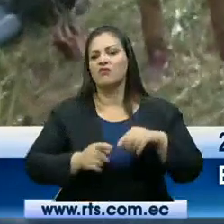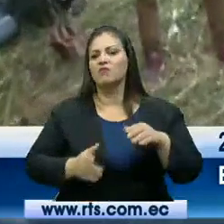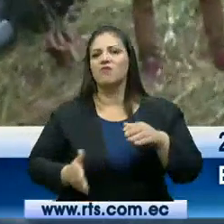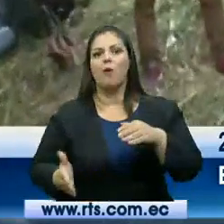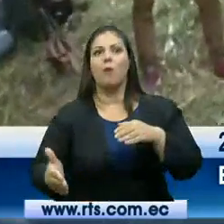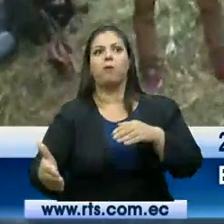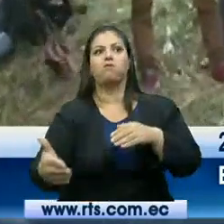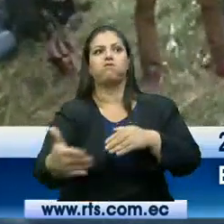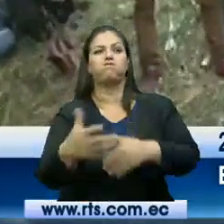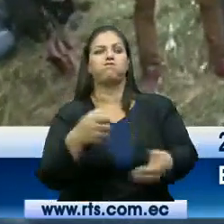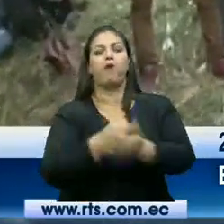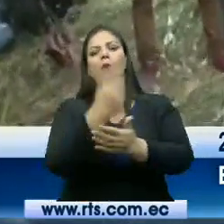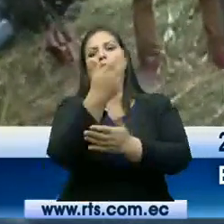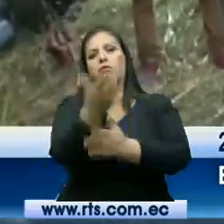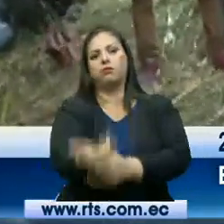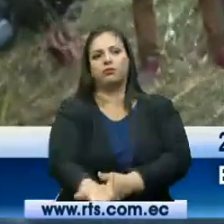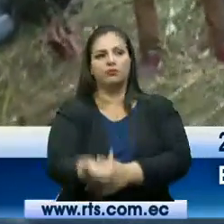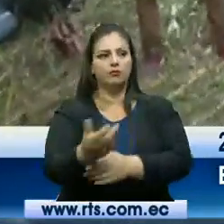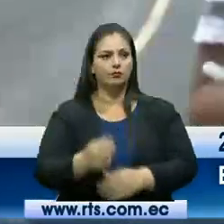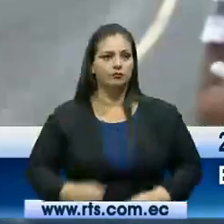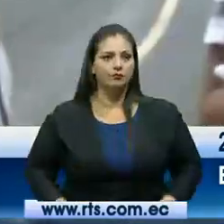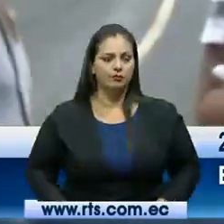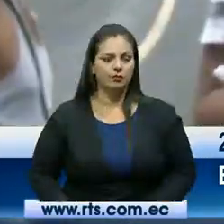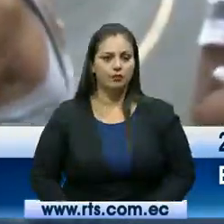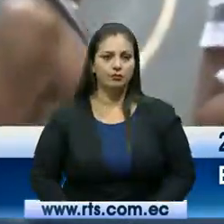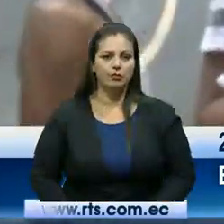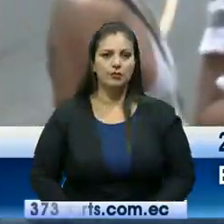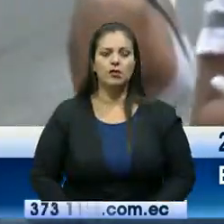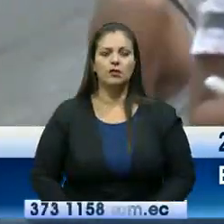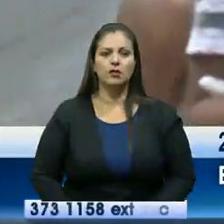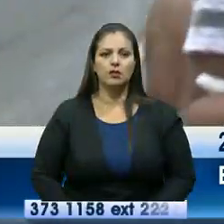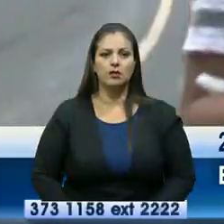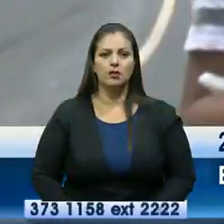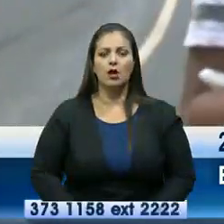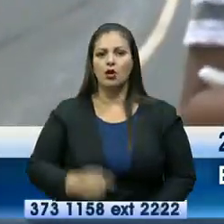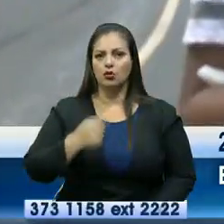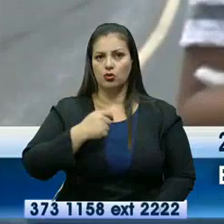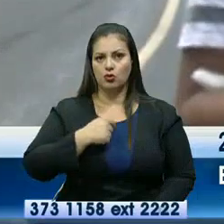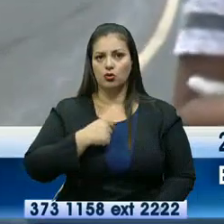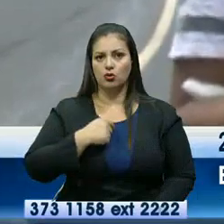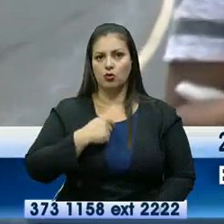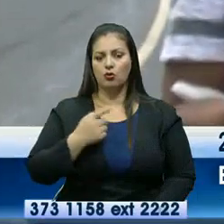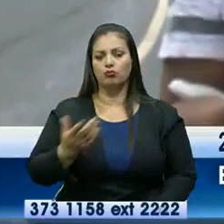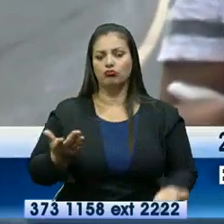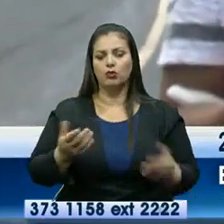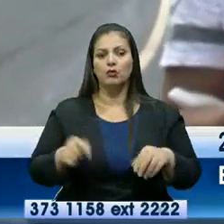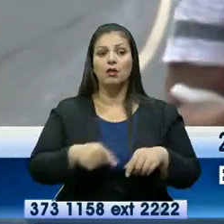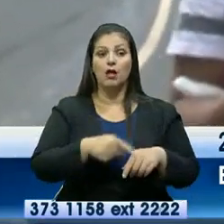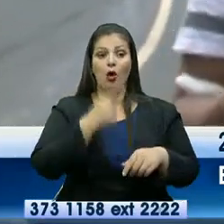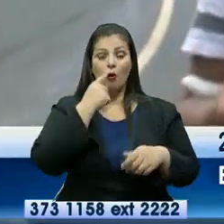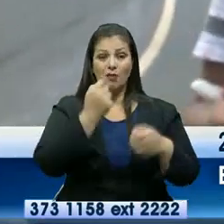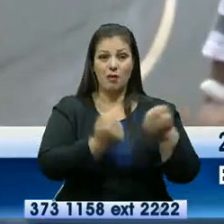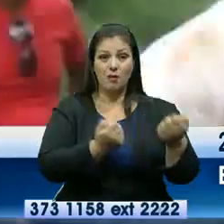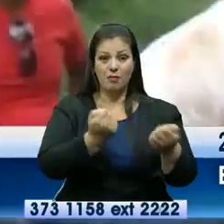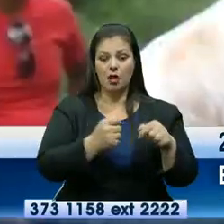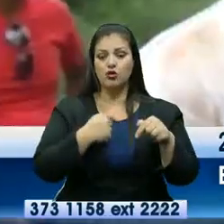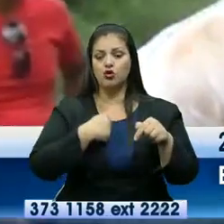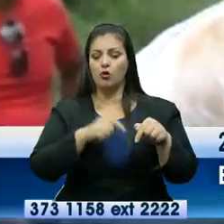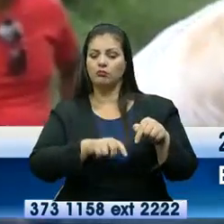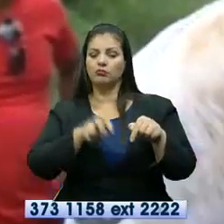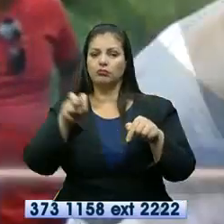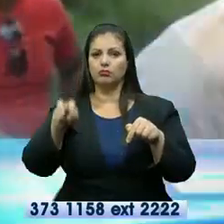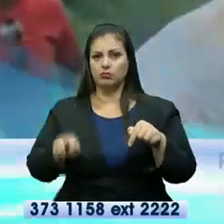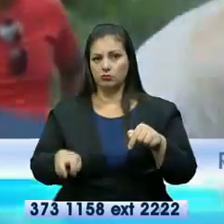allá. Sí, pero mirando siempre hacia atrás. Y la señora, una de las señoras fallecidas, quedó